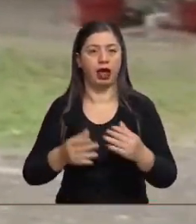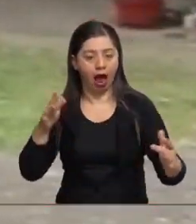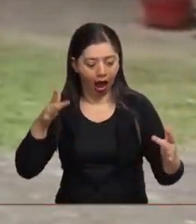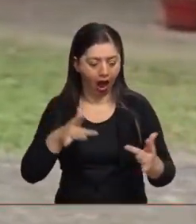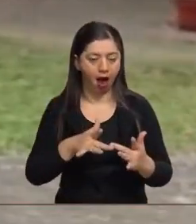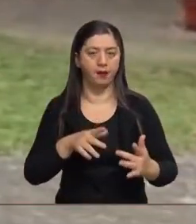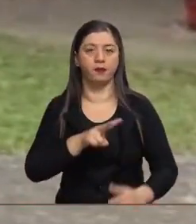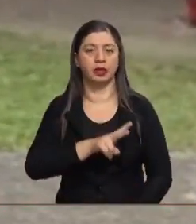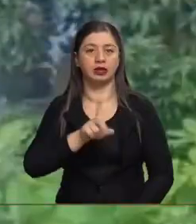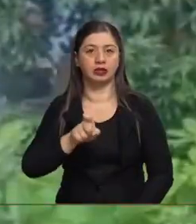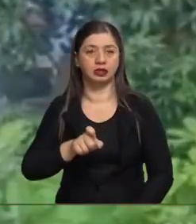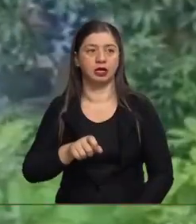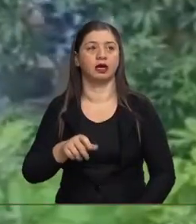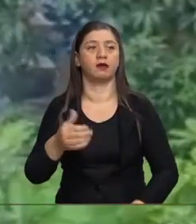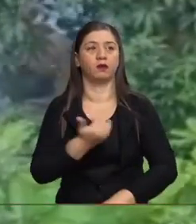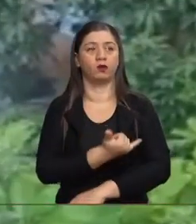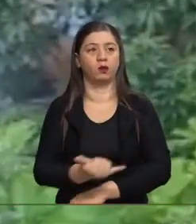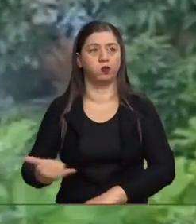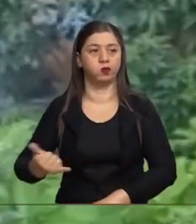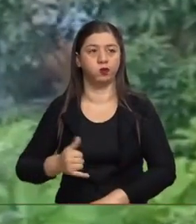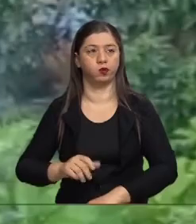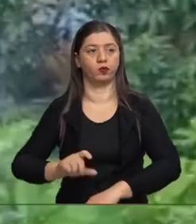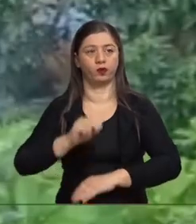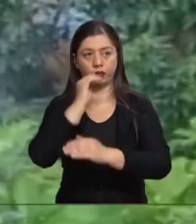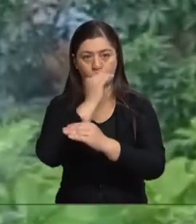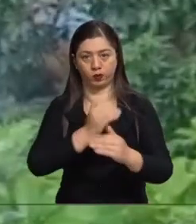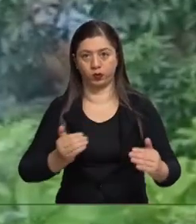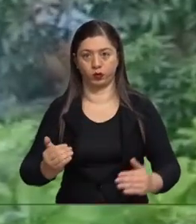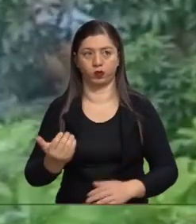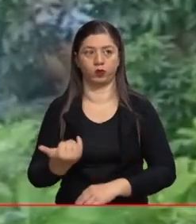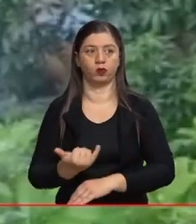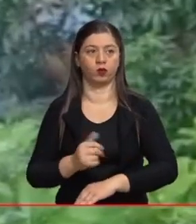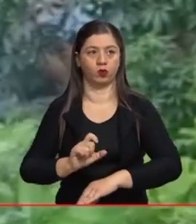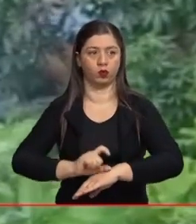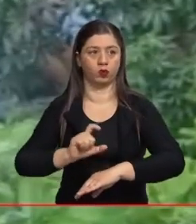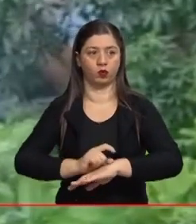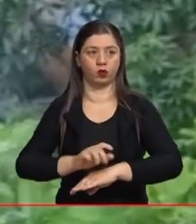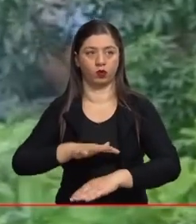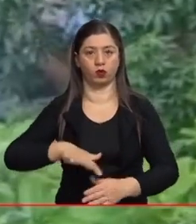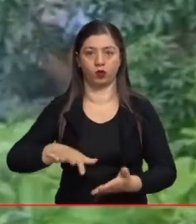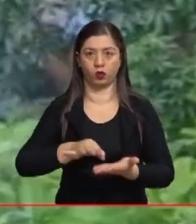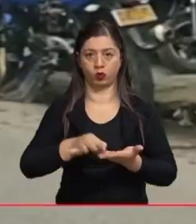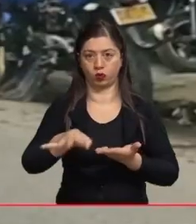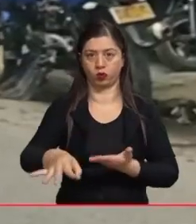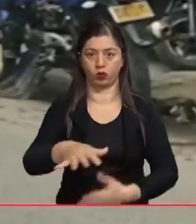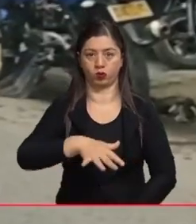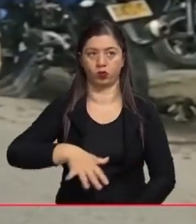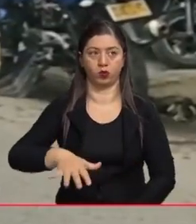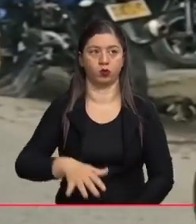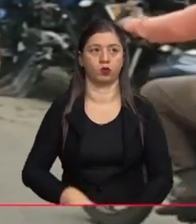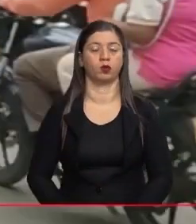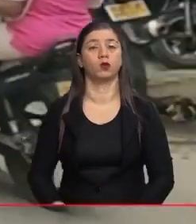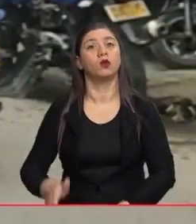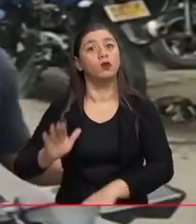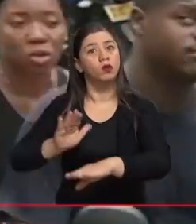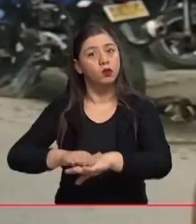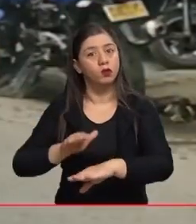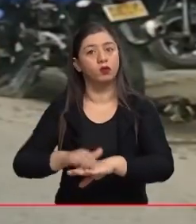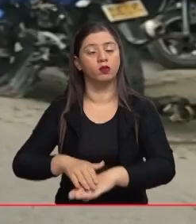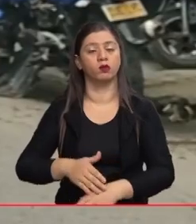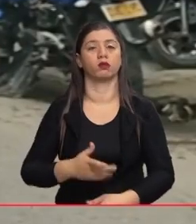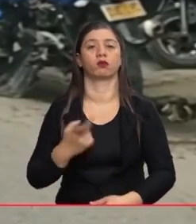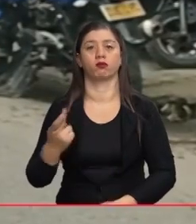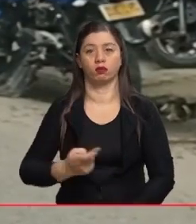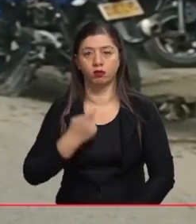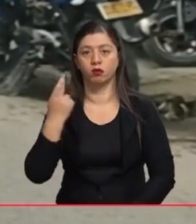a los 26.000 y algo más de habitantes que tiene el municipio nuevo de Belén de Bajirá? En reiteradas ocasiones